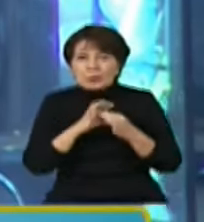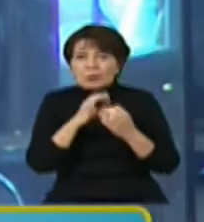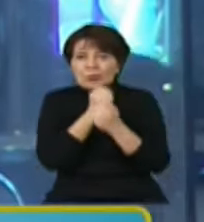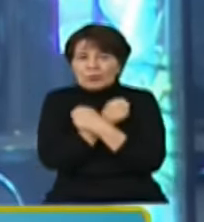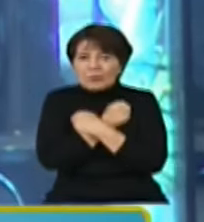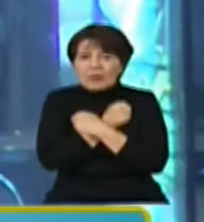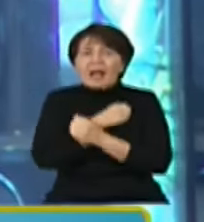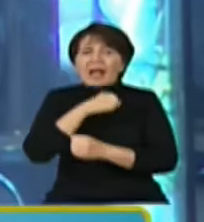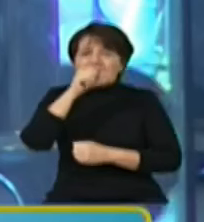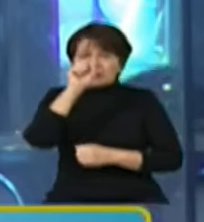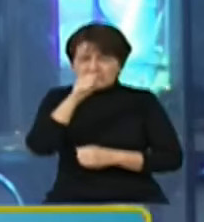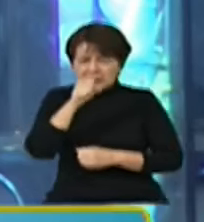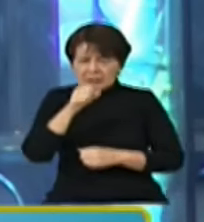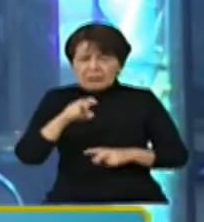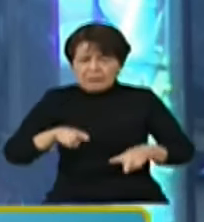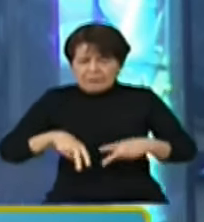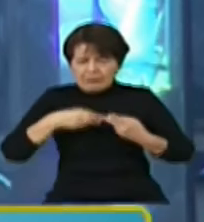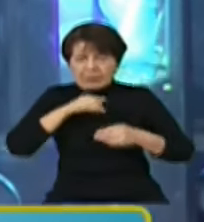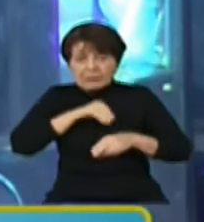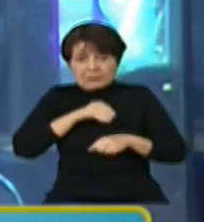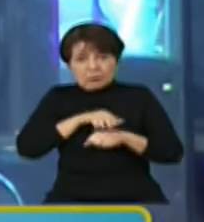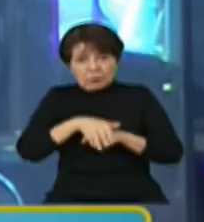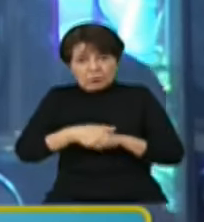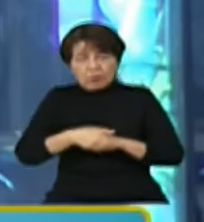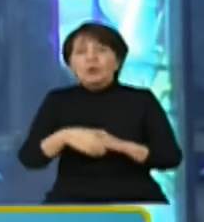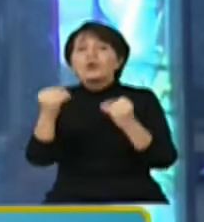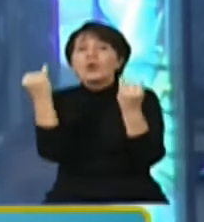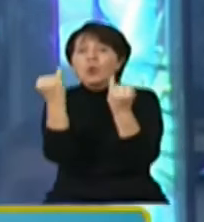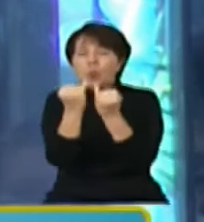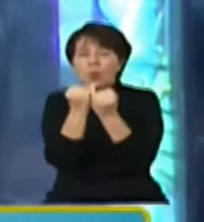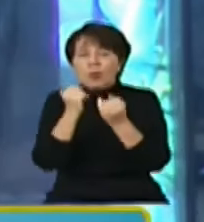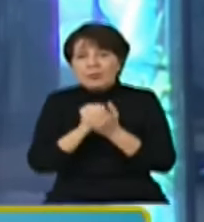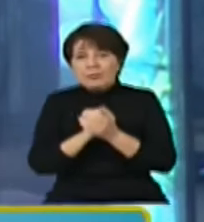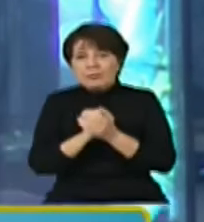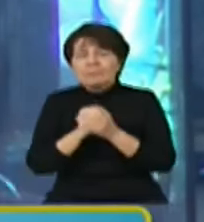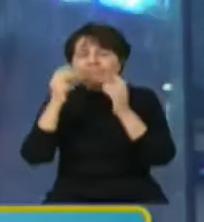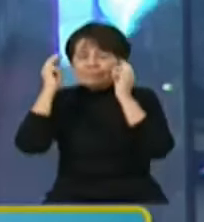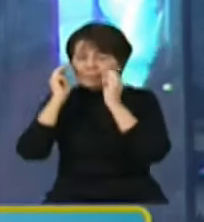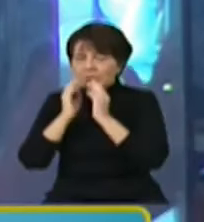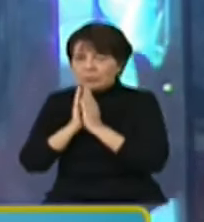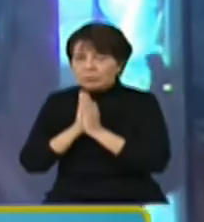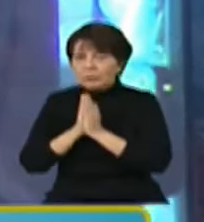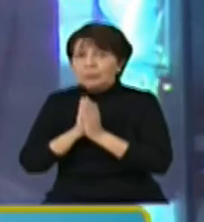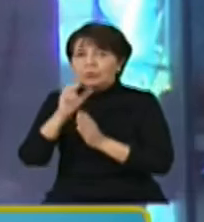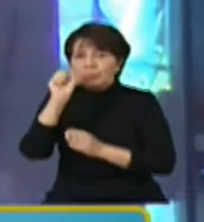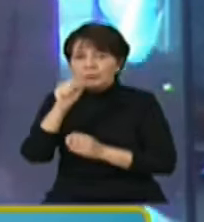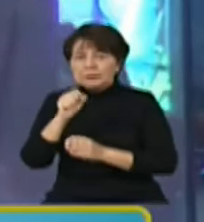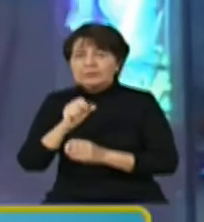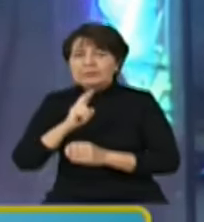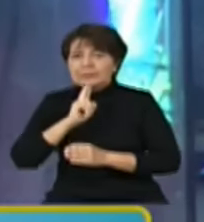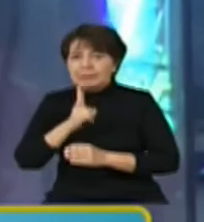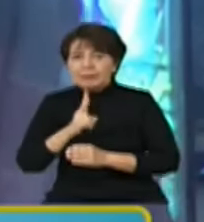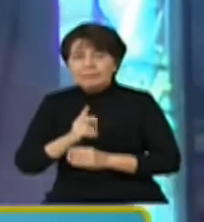dicho sí a la vida, como un día tú lo dijiste, un sí auténtico,